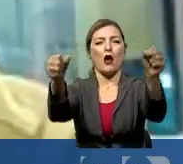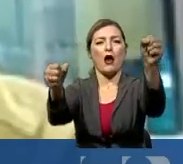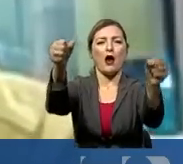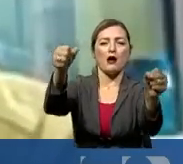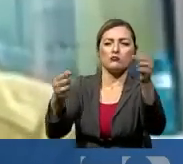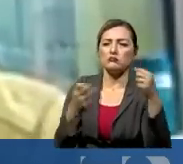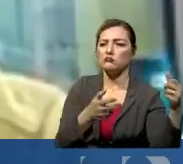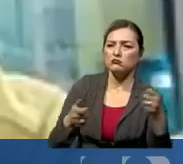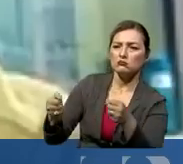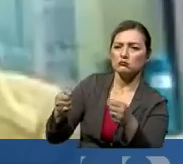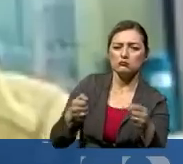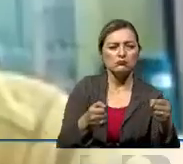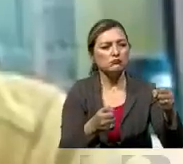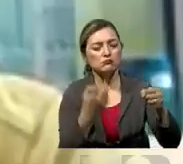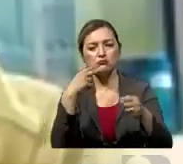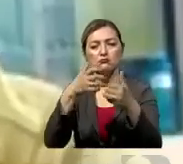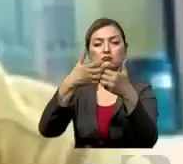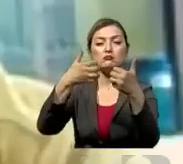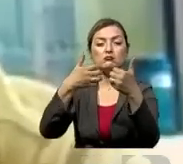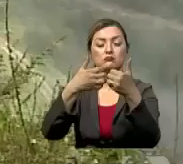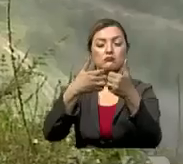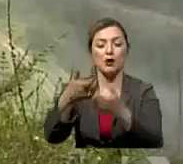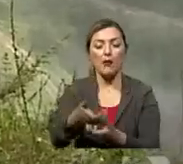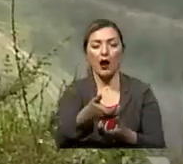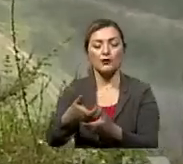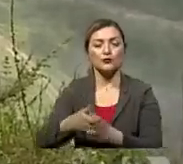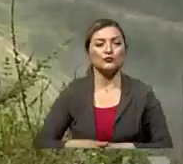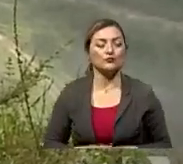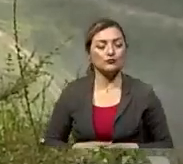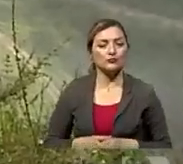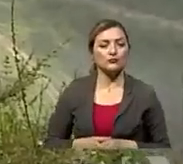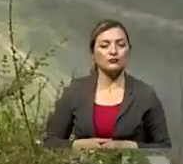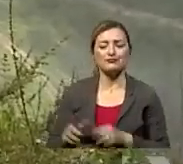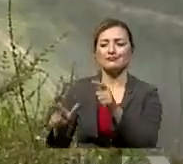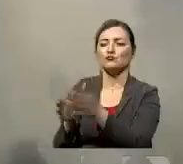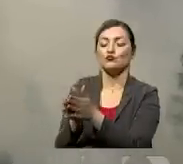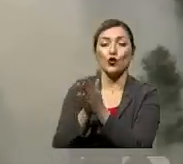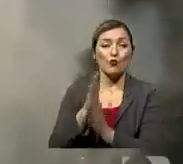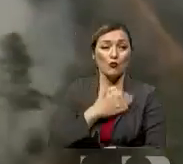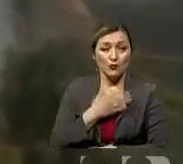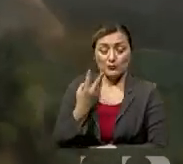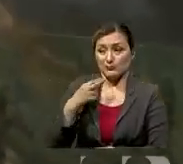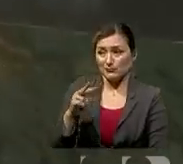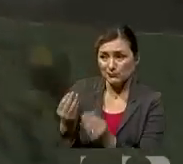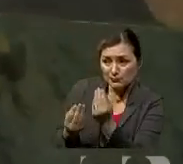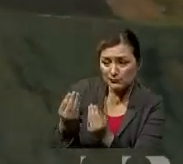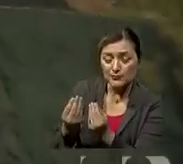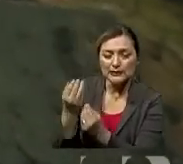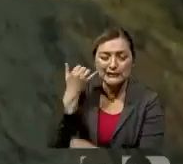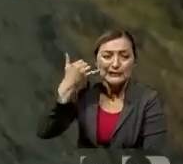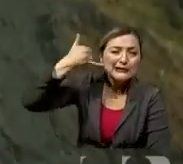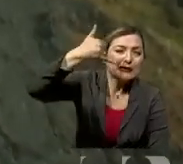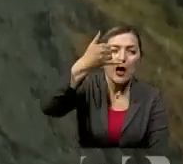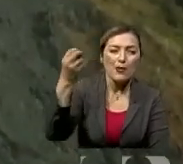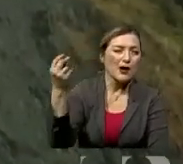conoce, camionetas con personal, equipos, mangueras. El pedido a los ciudadanos es que reporten al EQ911 apenas vean